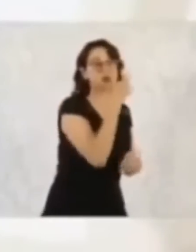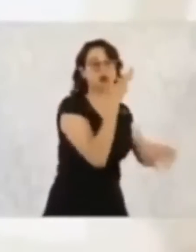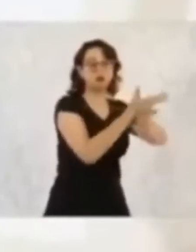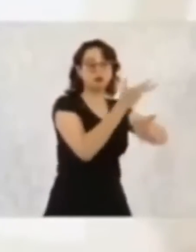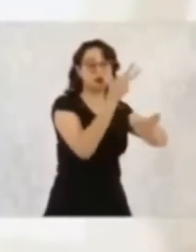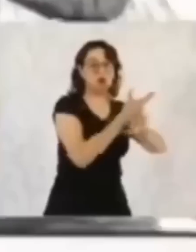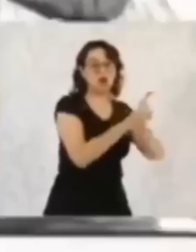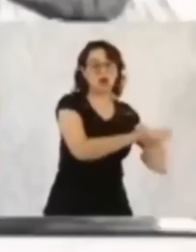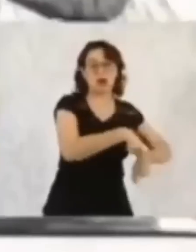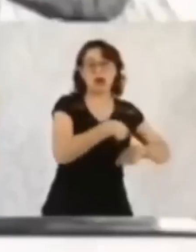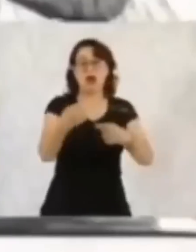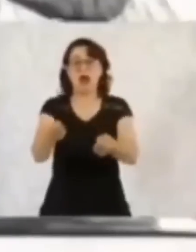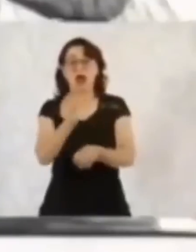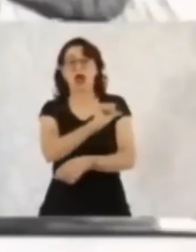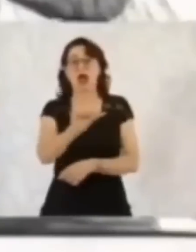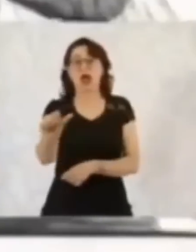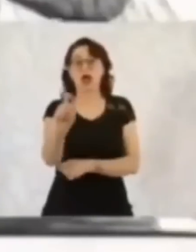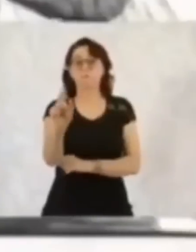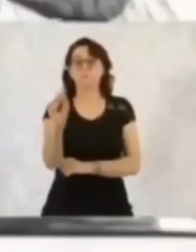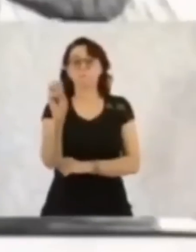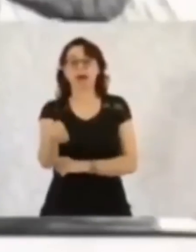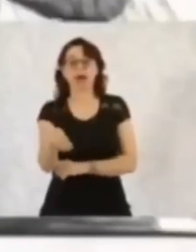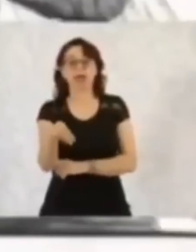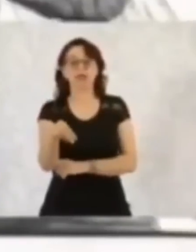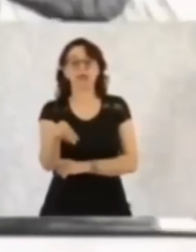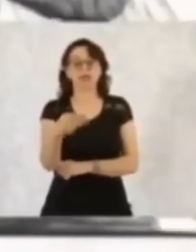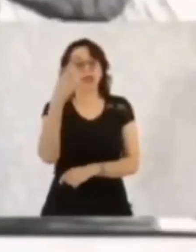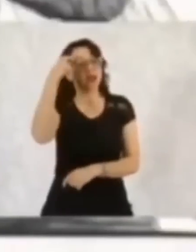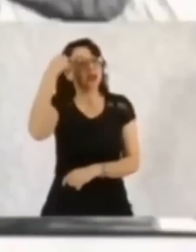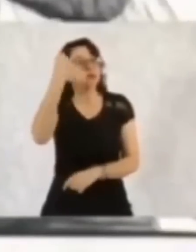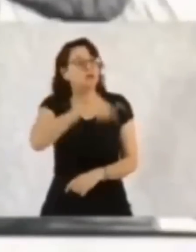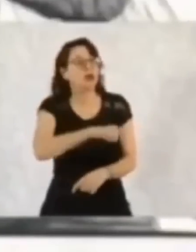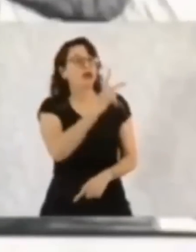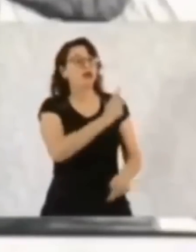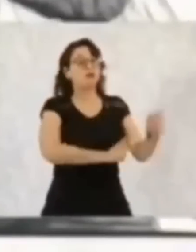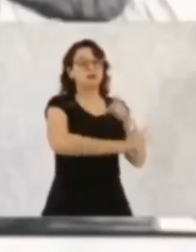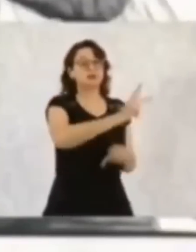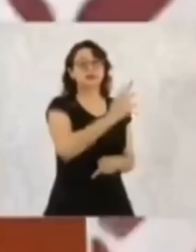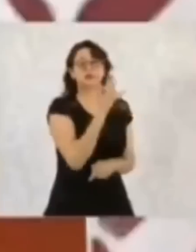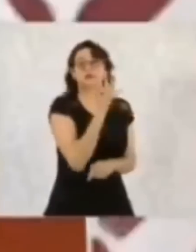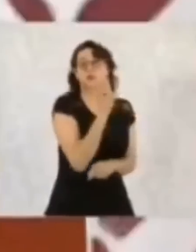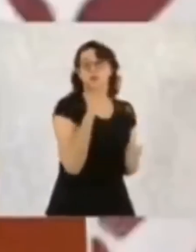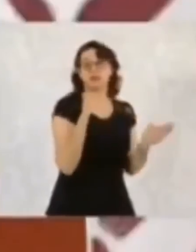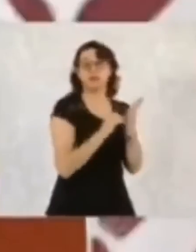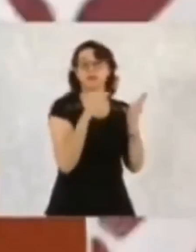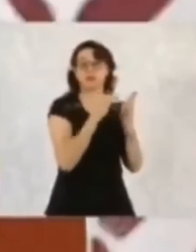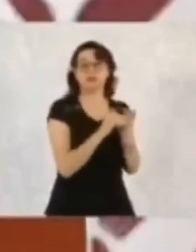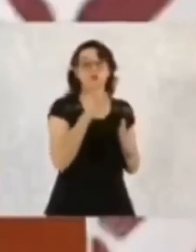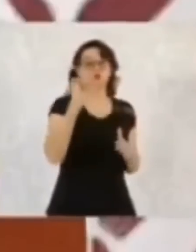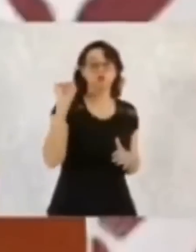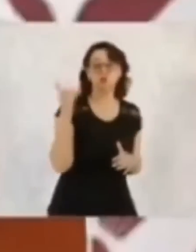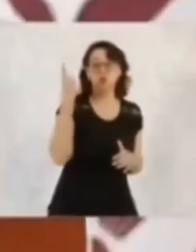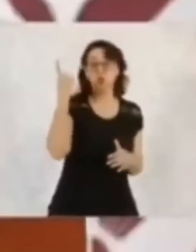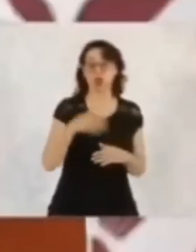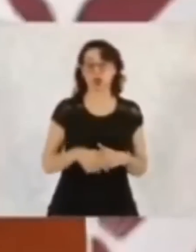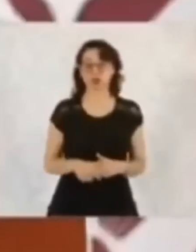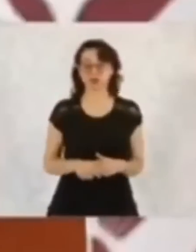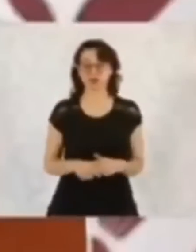Estados Unidos cuando se le prestó a México 50,000 millones de dólares, provocado por la crisis que venía desde